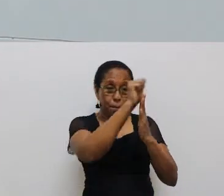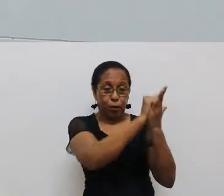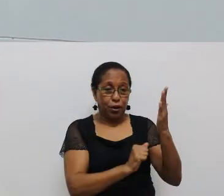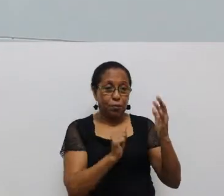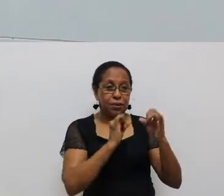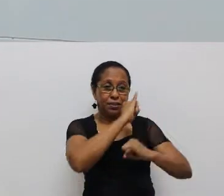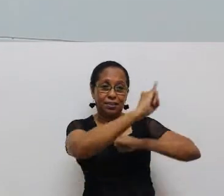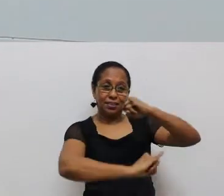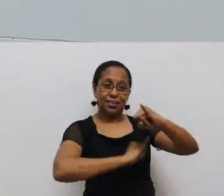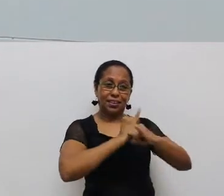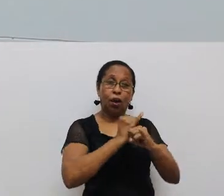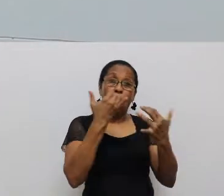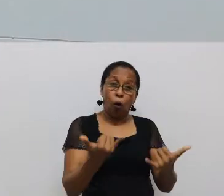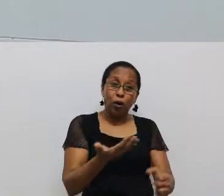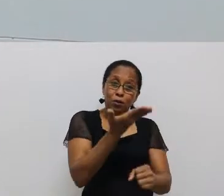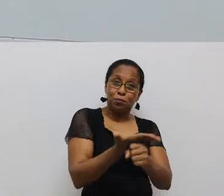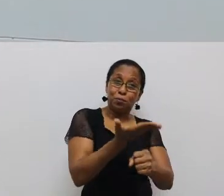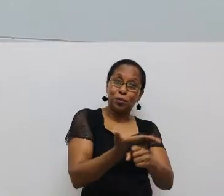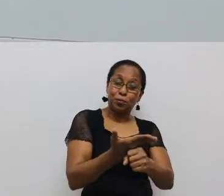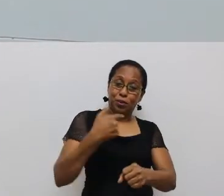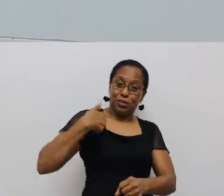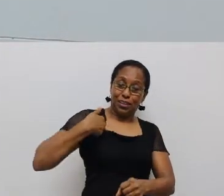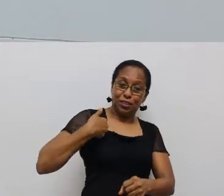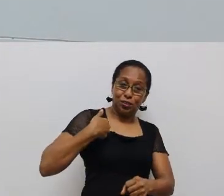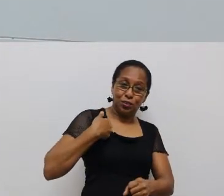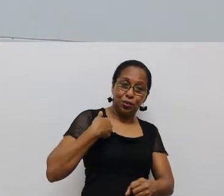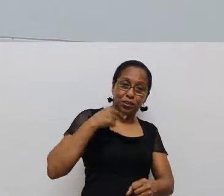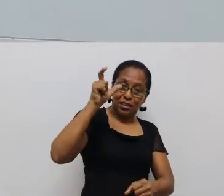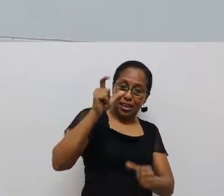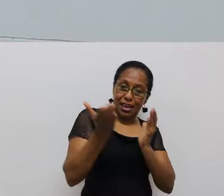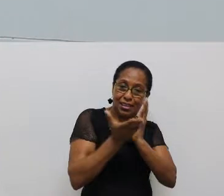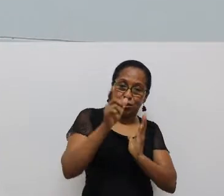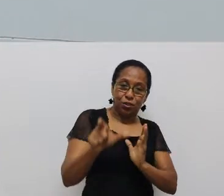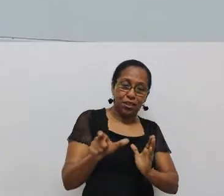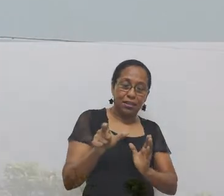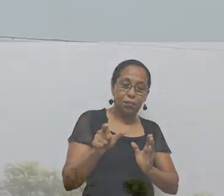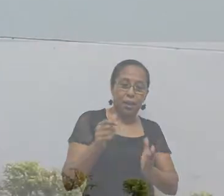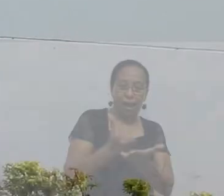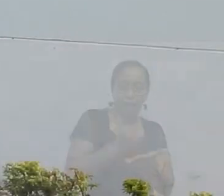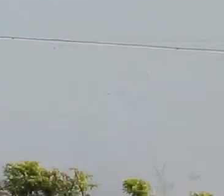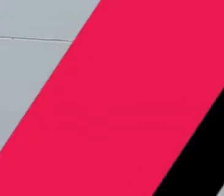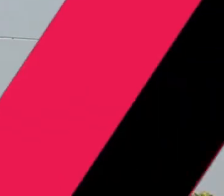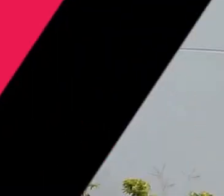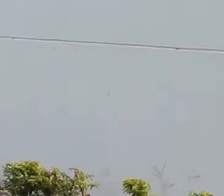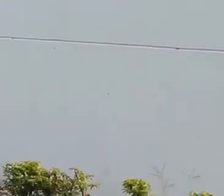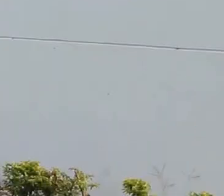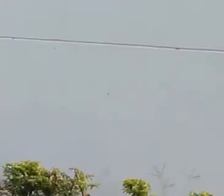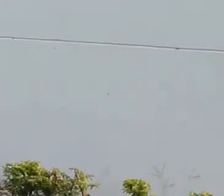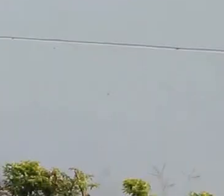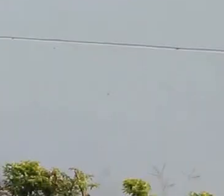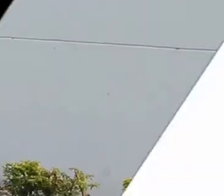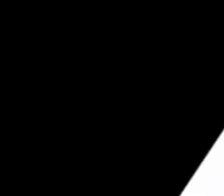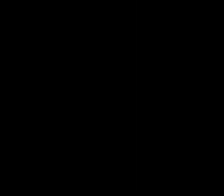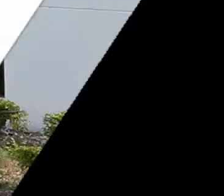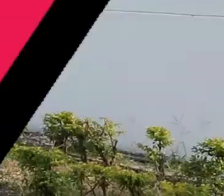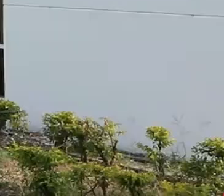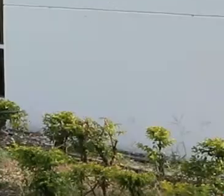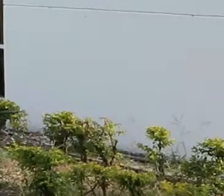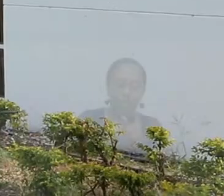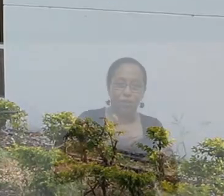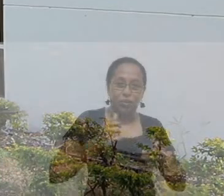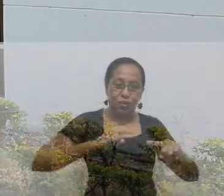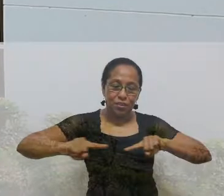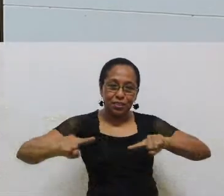programas de internacionalización. Hoy quiero proponerme como su representante para el Consejo Directivo. Como